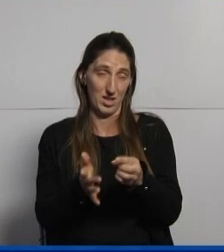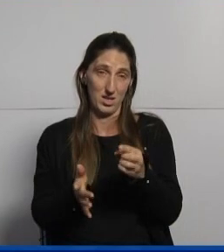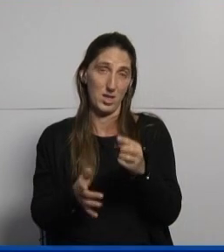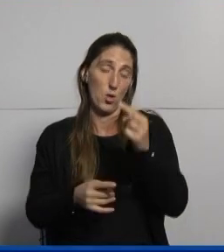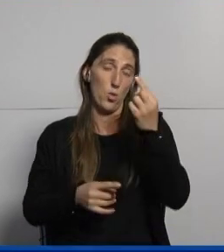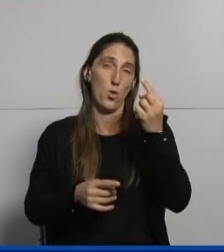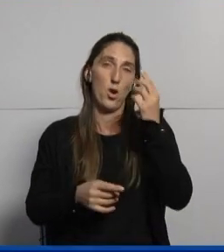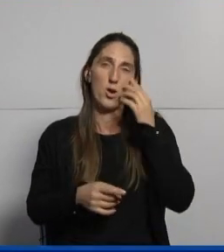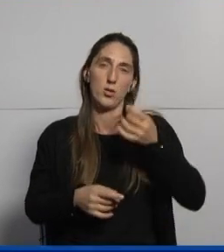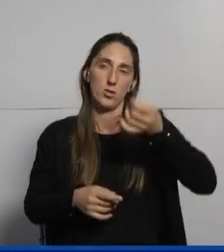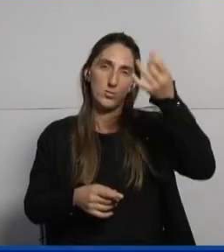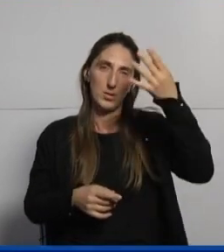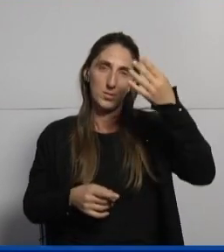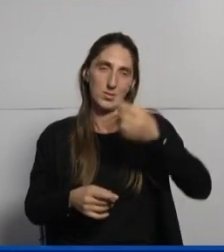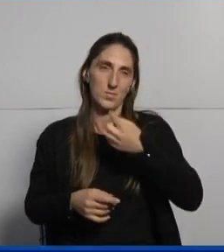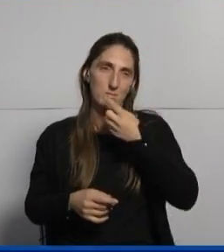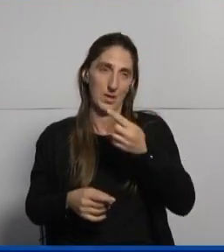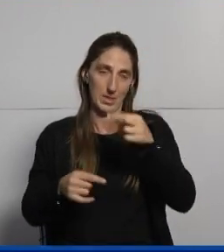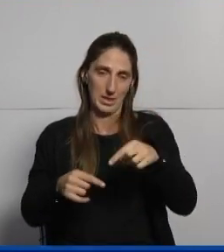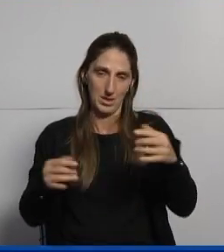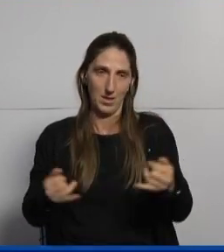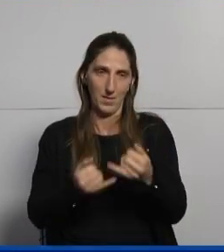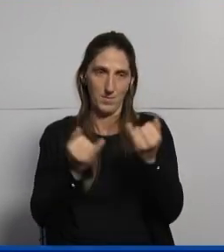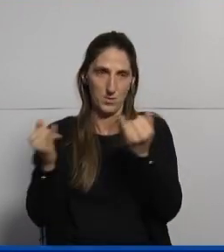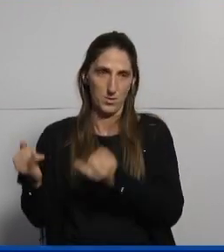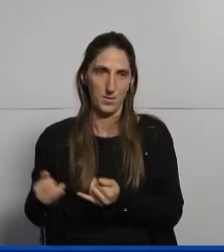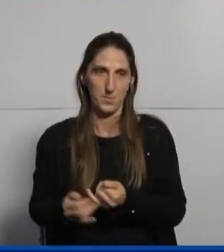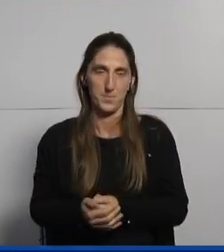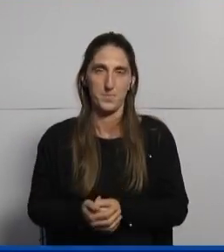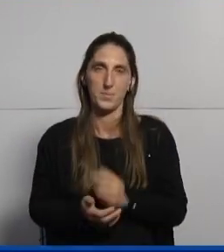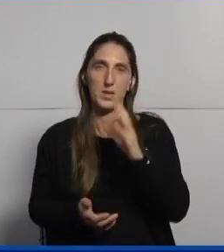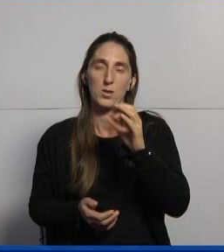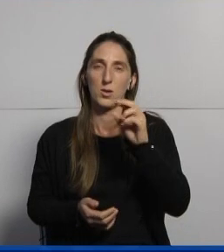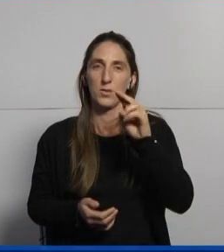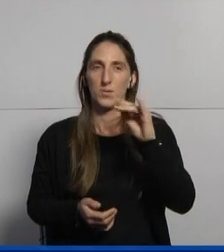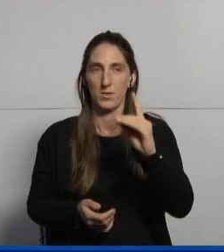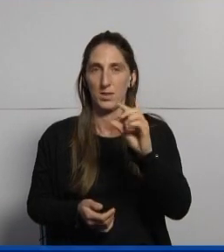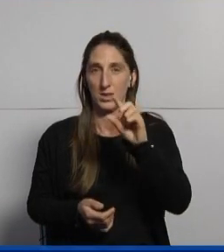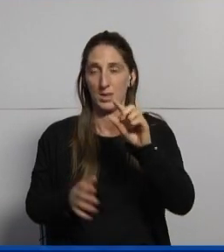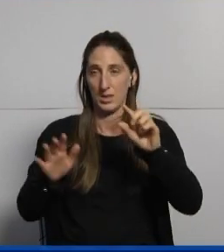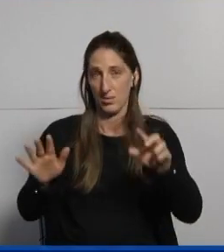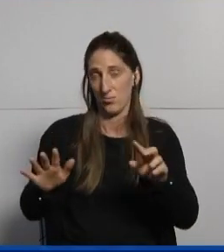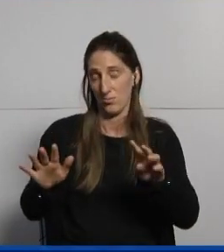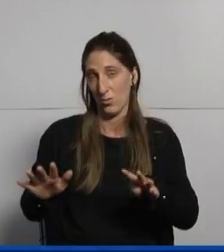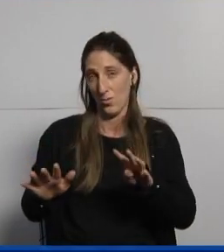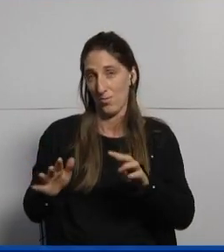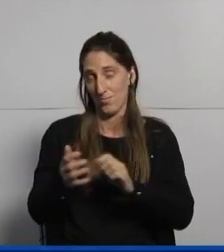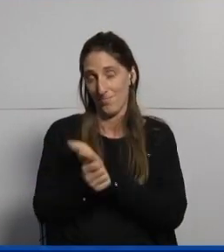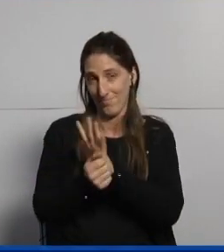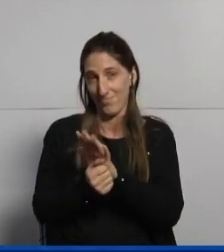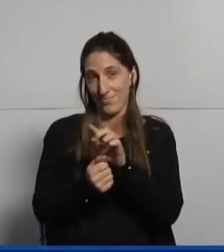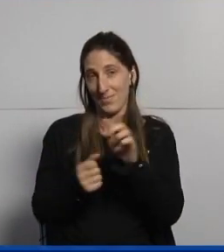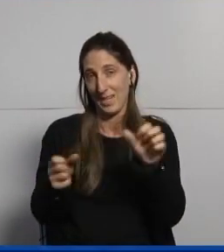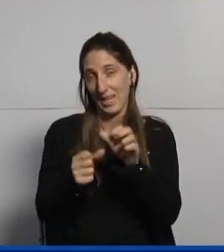uno de los conceptos que plantea el evento. El COVID-19 lo que hizo es a las organizaciones bueno, todas en mayor o menor